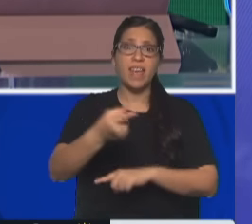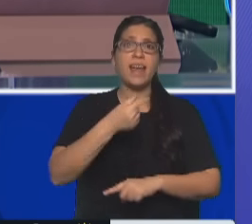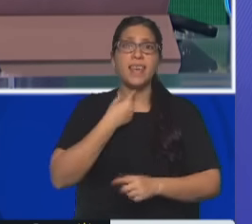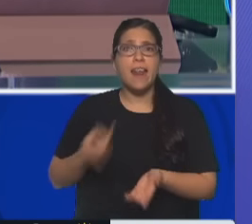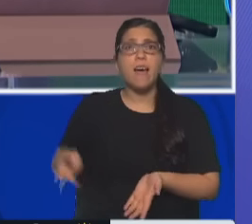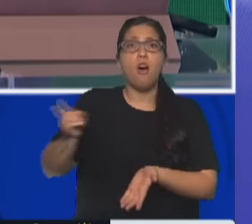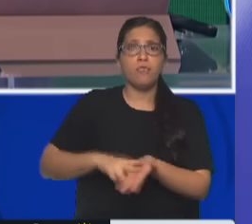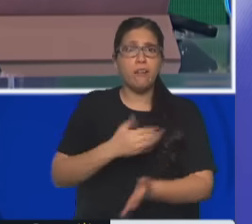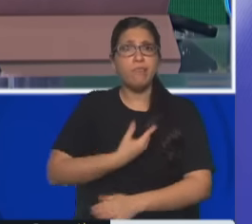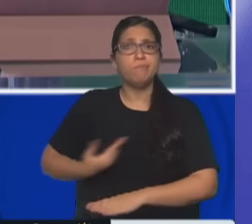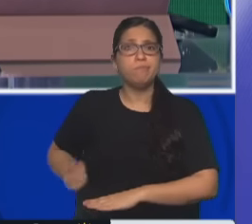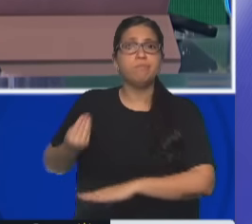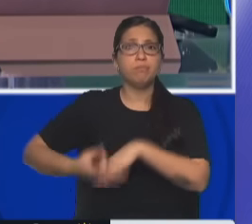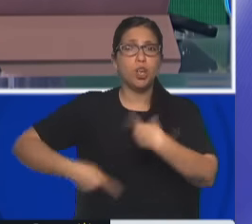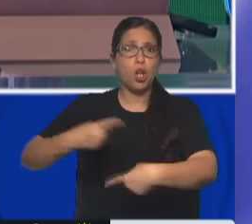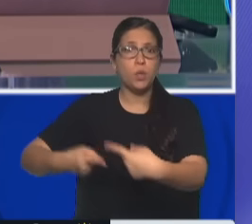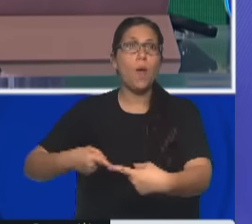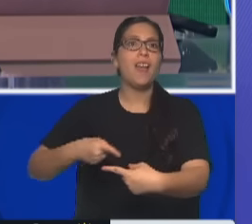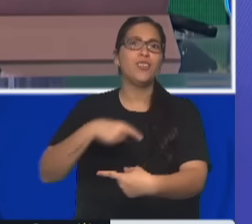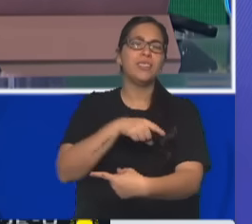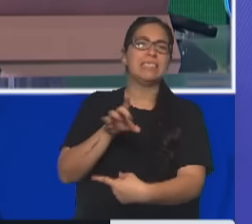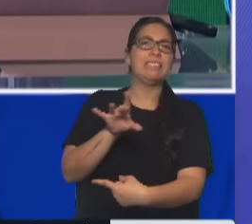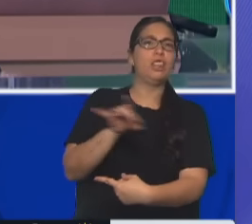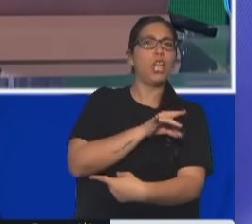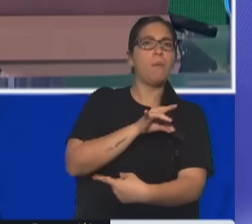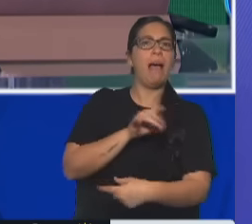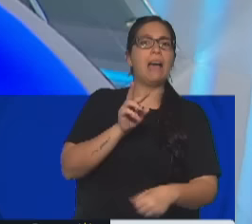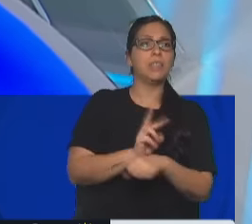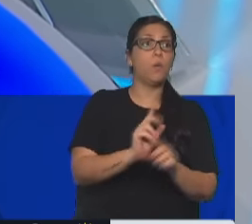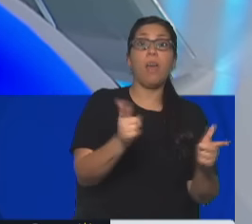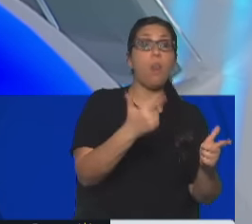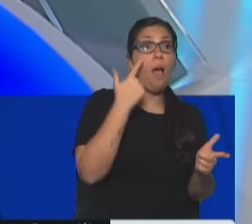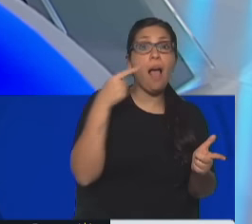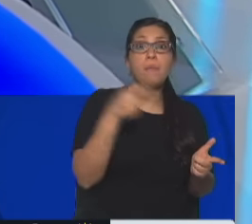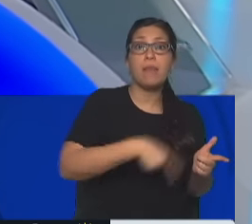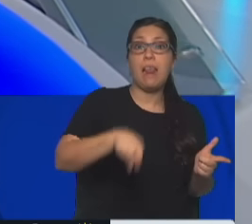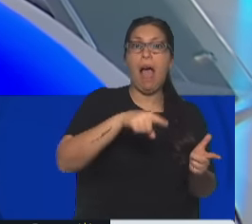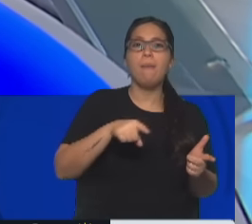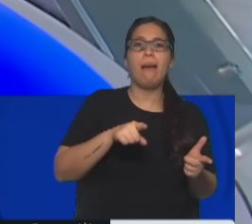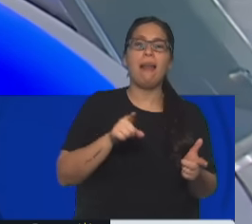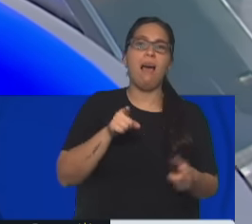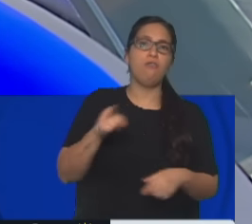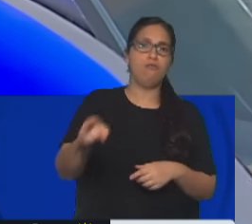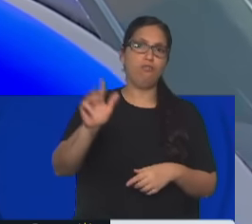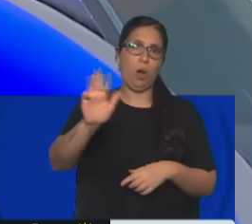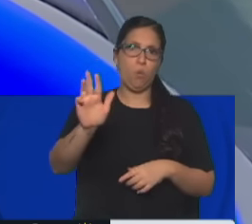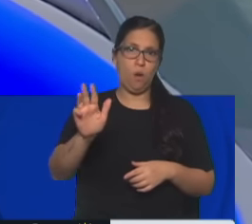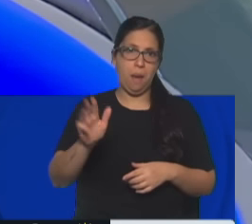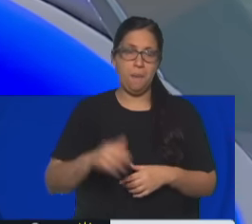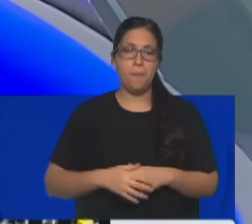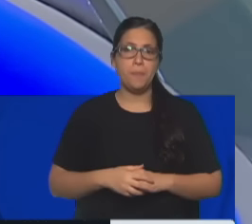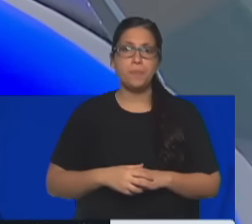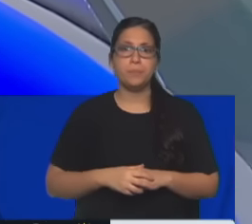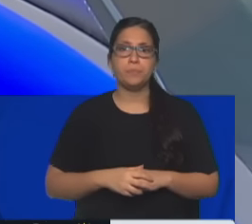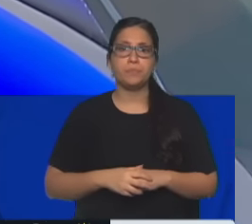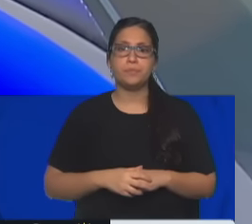candidato. Y ahí, Pablo, es interesante también ver la respuesta que tuvo el presidente de Brasil, porque muchos, por un lado, que tardó bastante en llegar, más